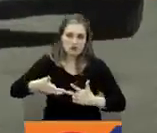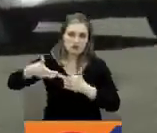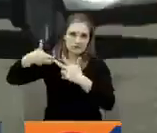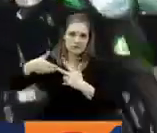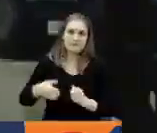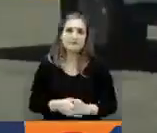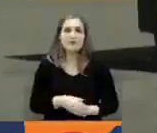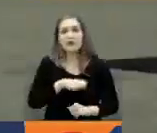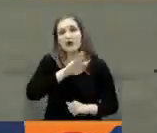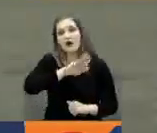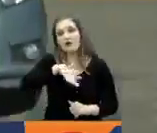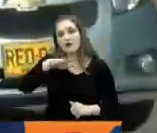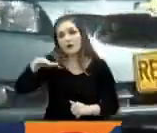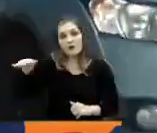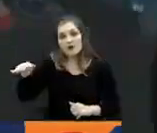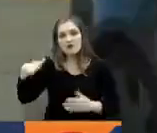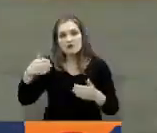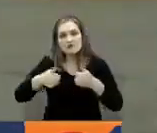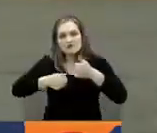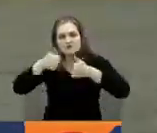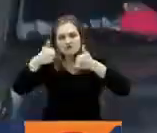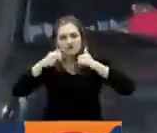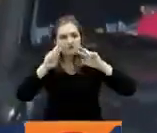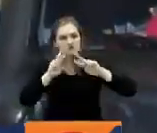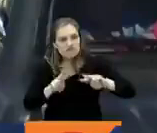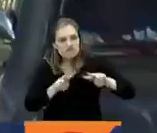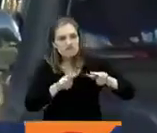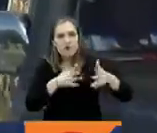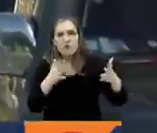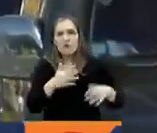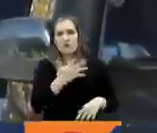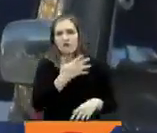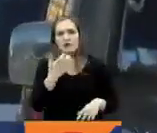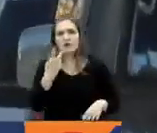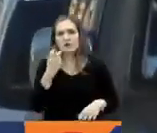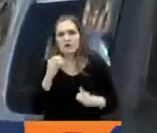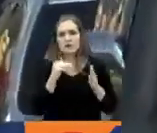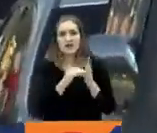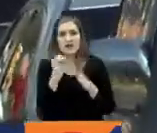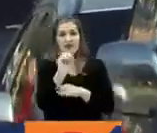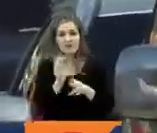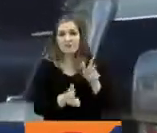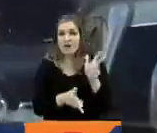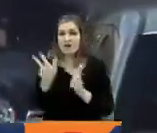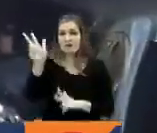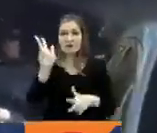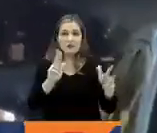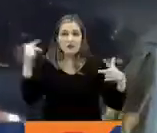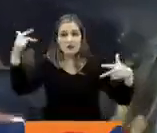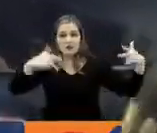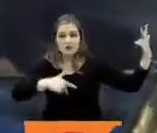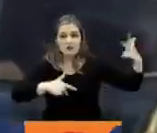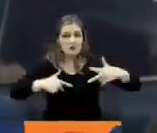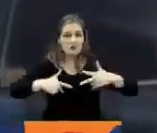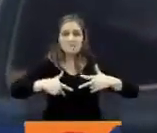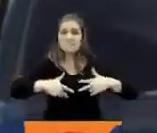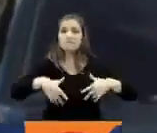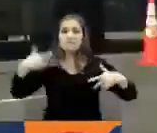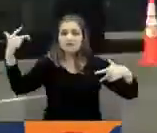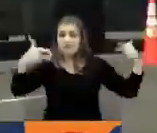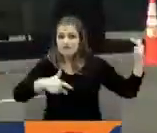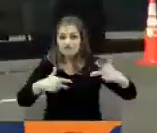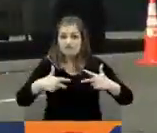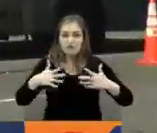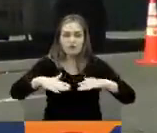En Antioquia, las autoridades han acompañado la movilización de 520.000 vehículos. En su gran mayoría han ingresado al